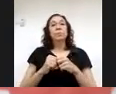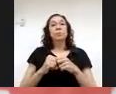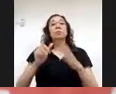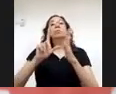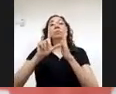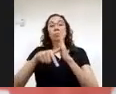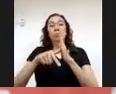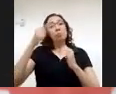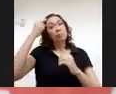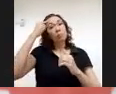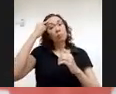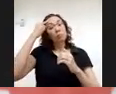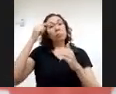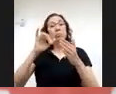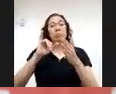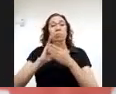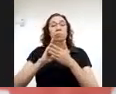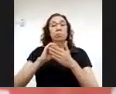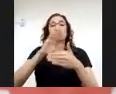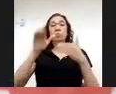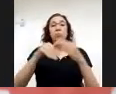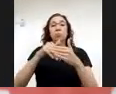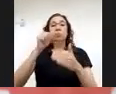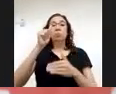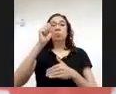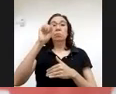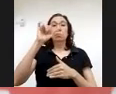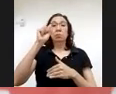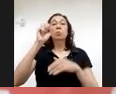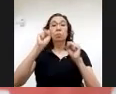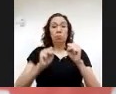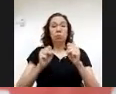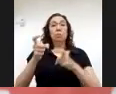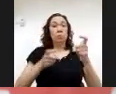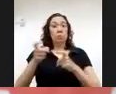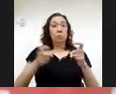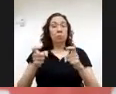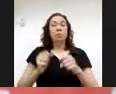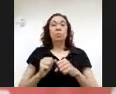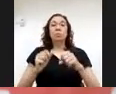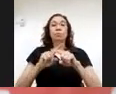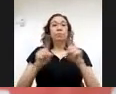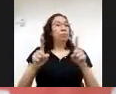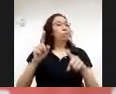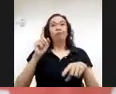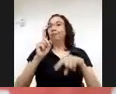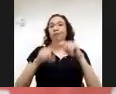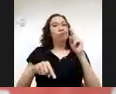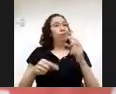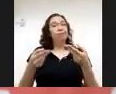Luego se pensó que el continente asiático podía controlarlo, lo cual tampoco